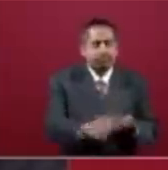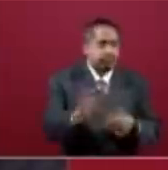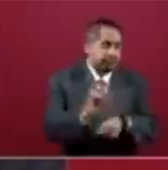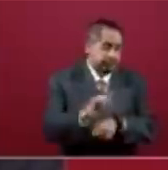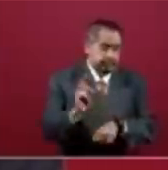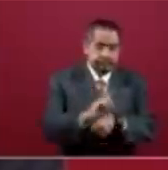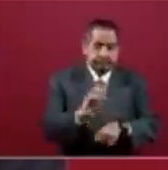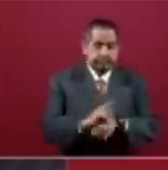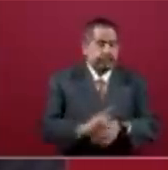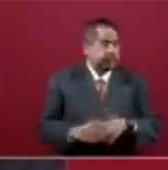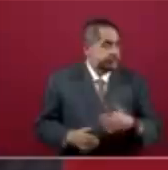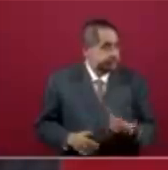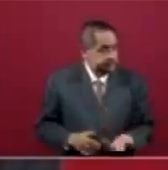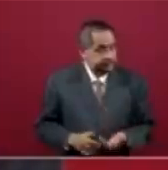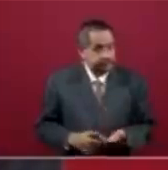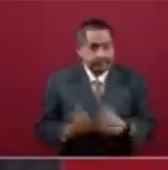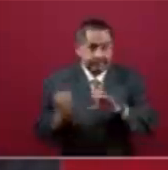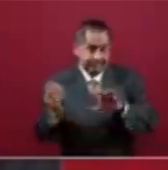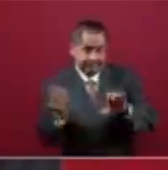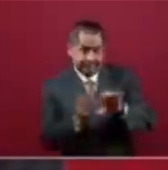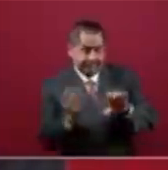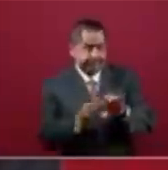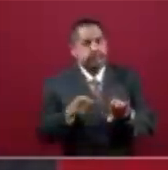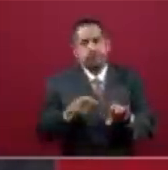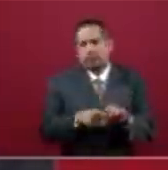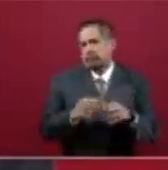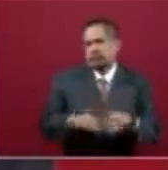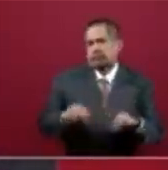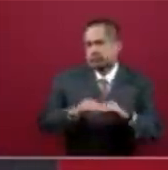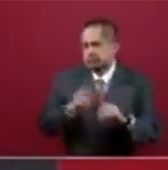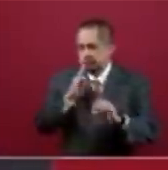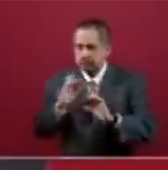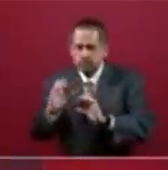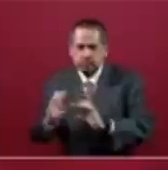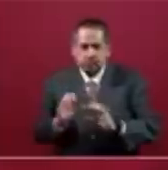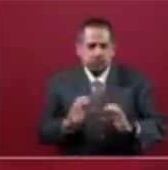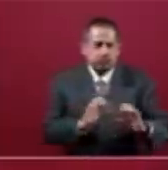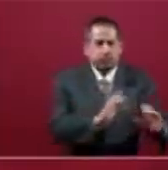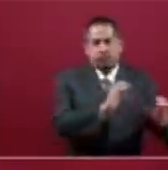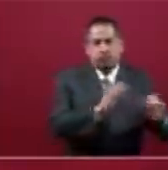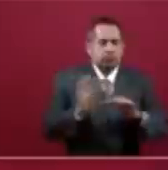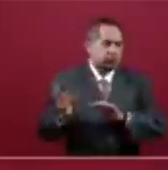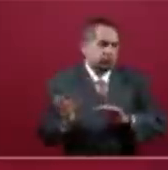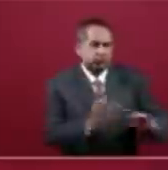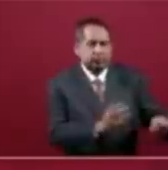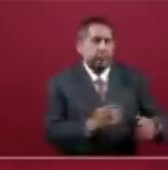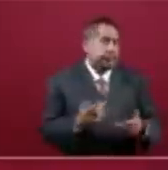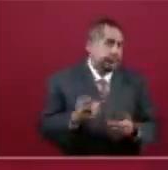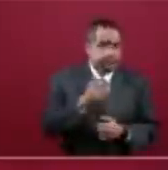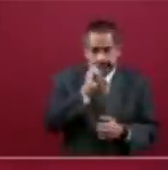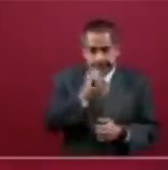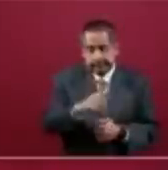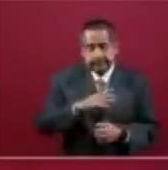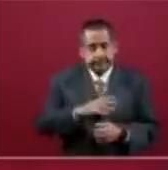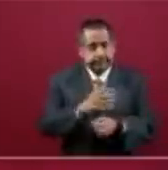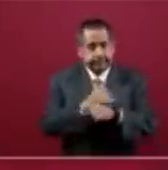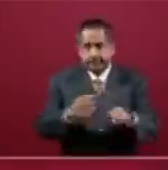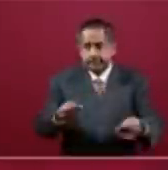Entonces, mantener ese ducto es importantísimo. También tenemos